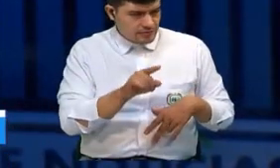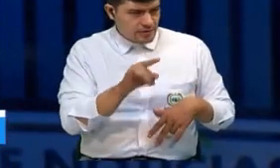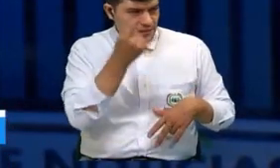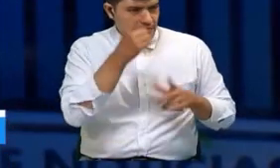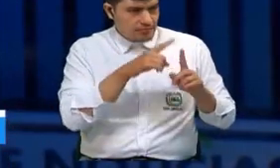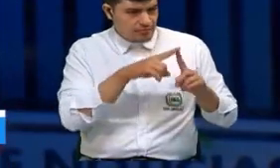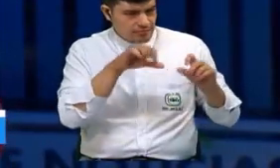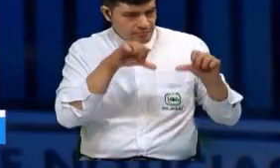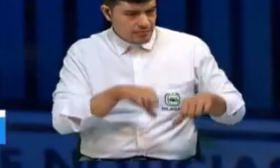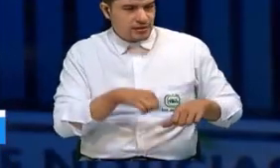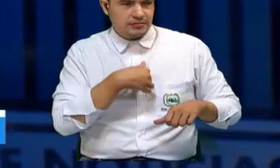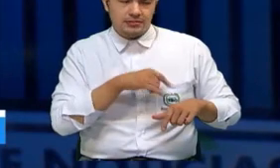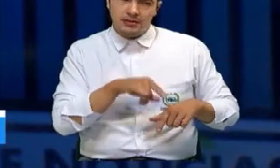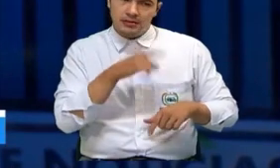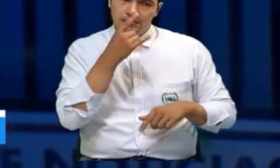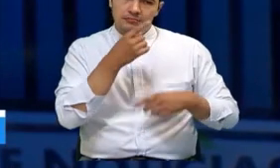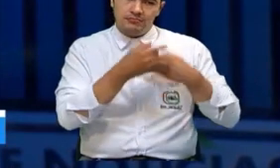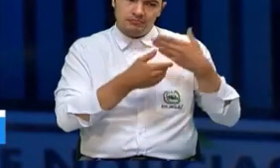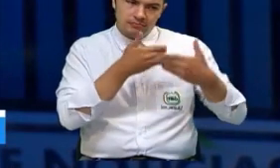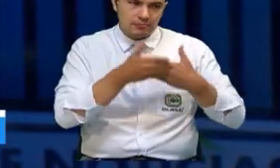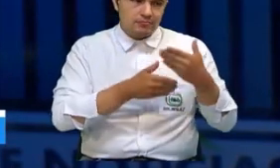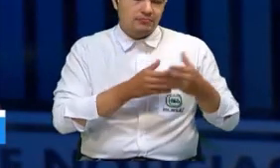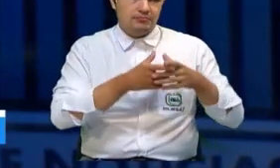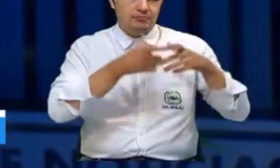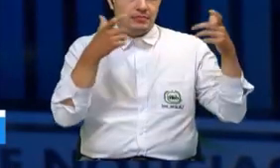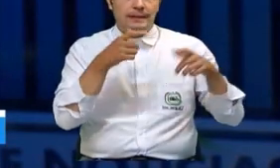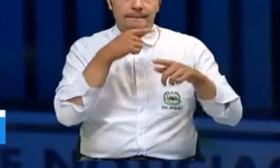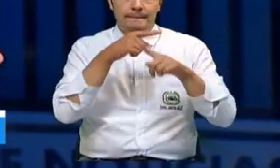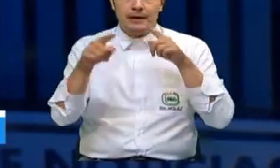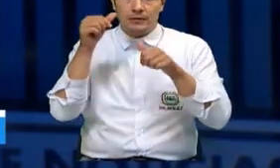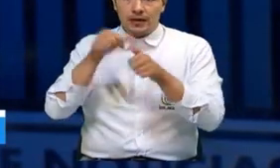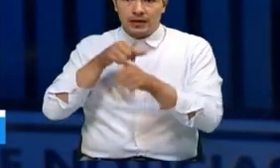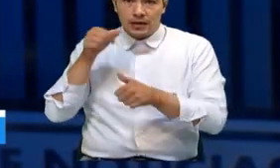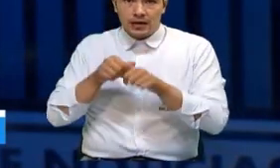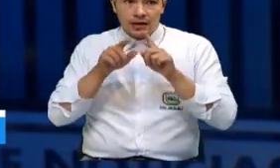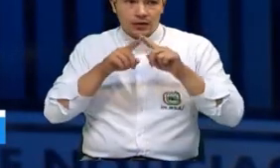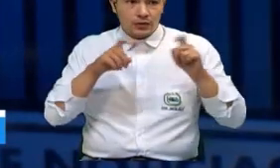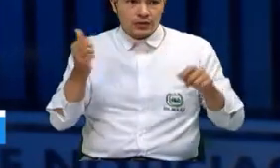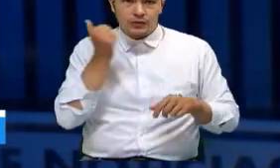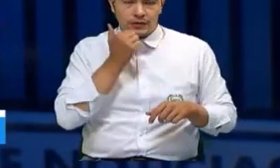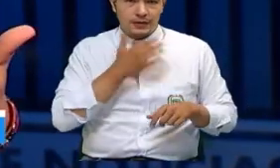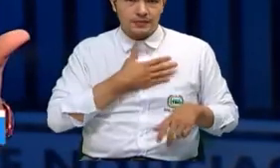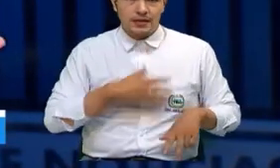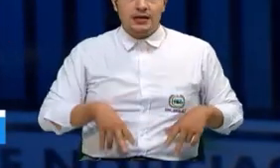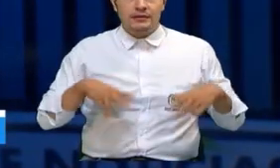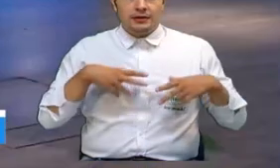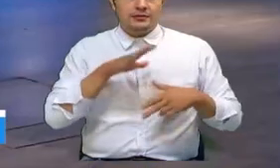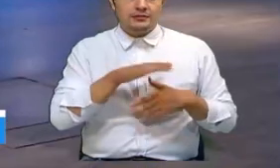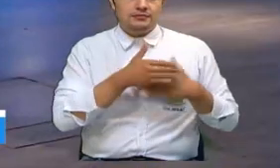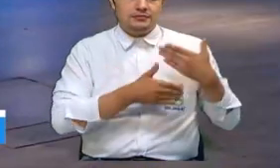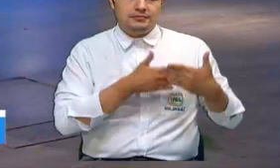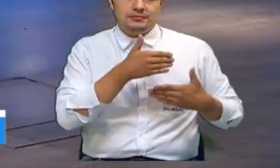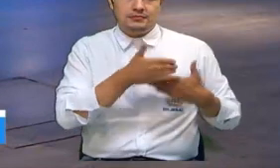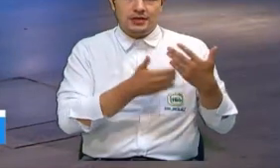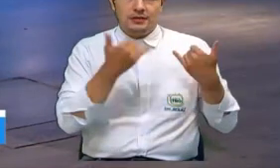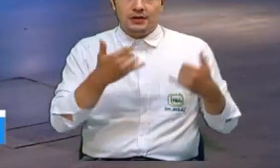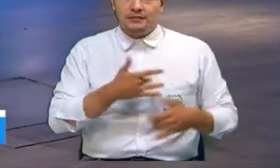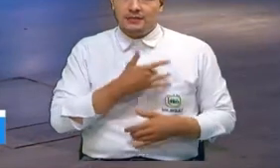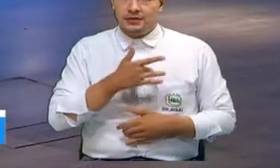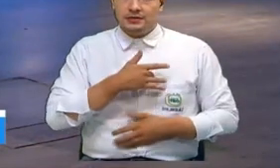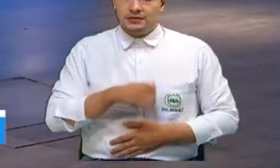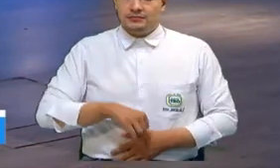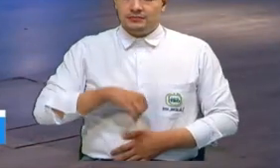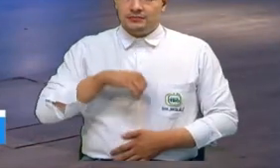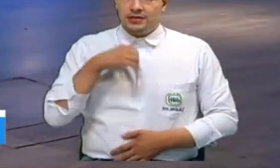hago algo poderoso y algo grandioso. Y pues nada, cada cosa dura de mi vida se ha convertido en un proceso que me hace sentir hoy